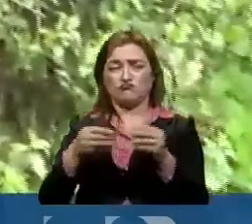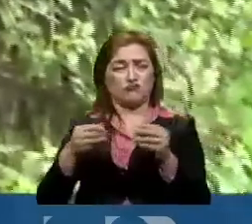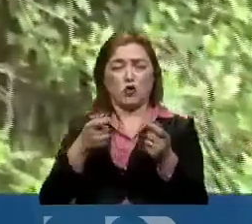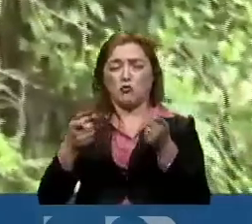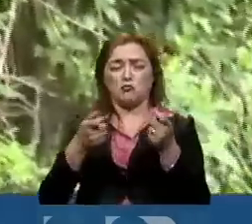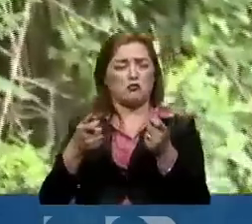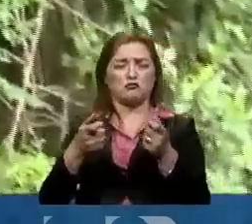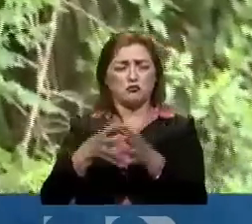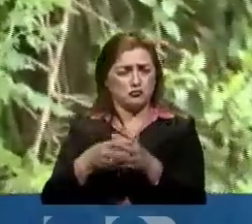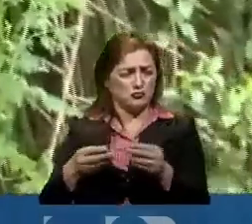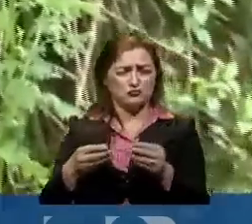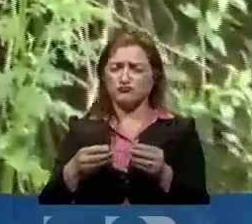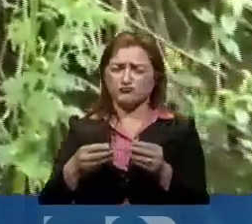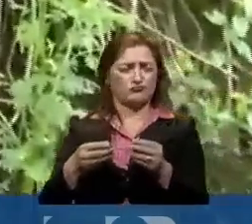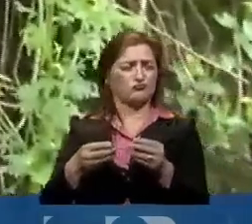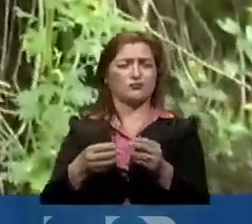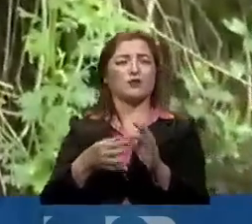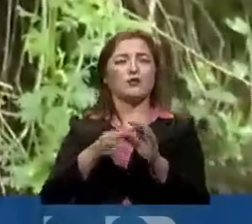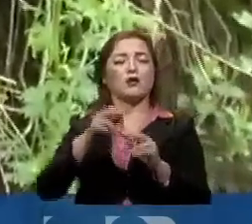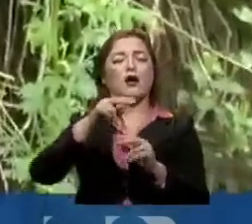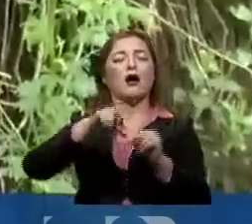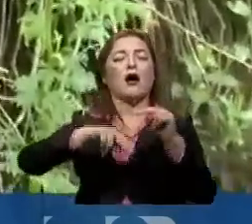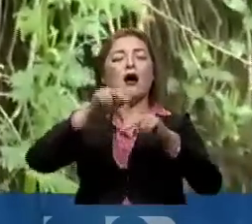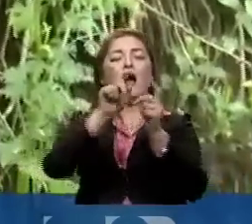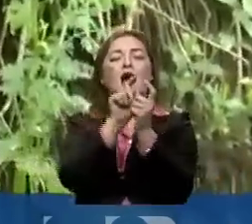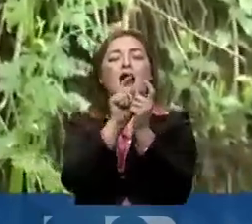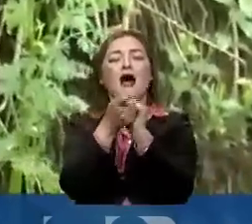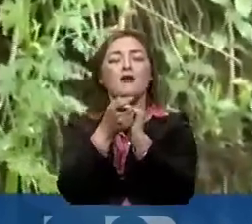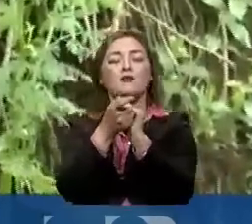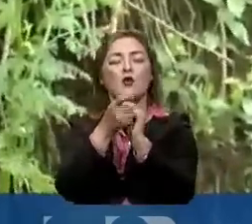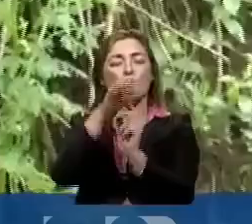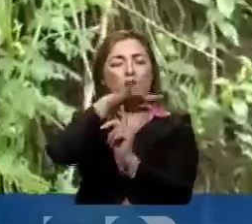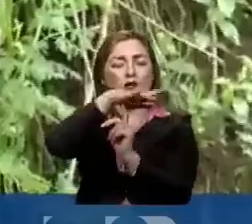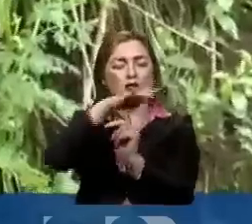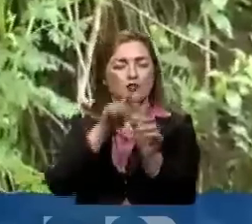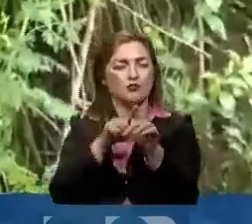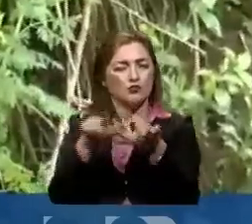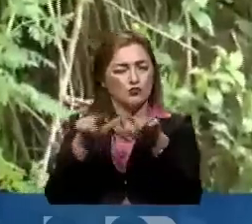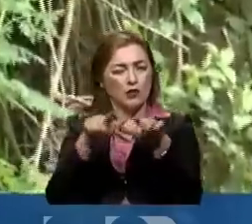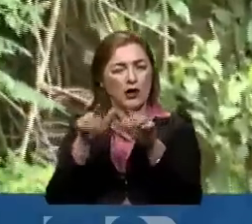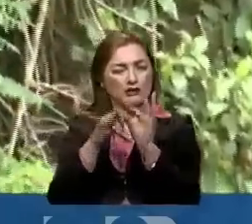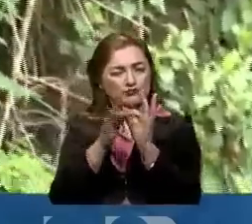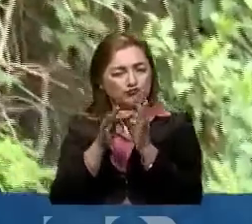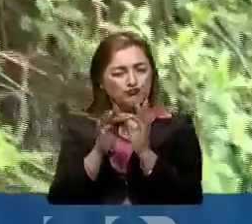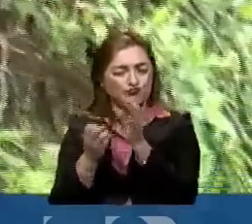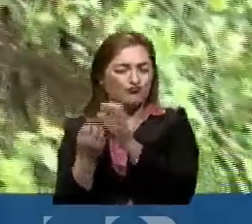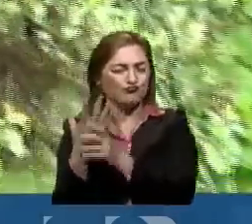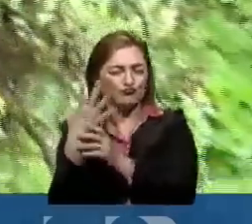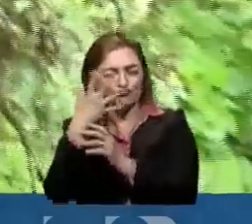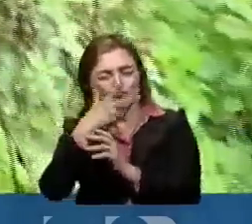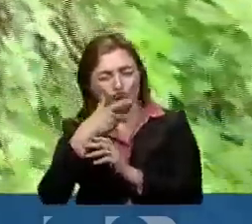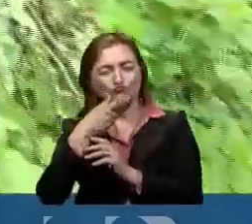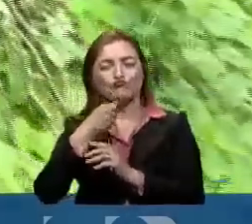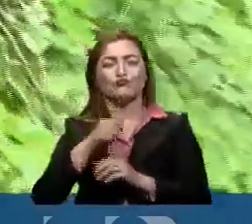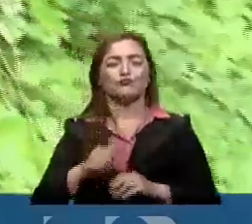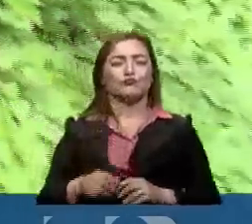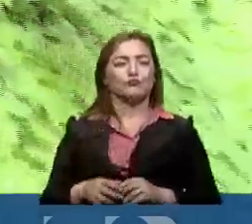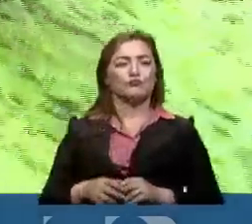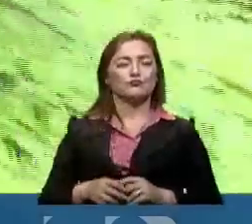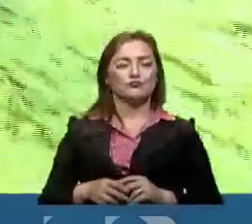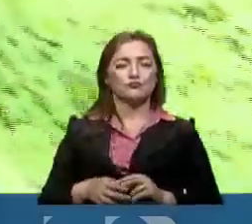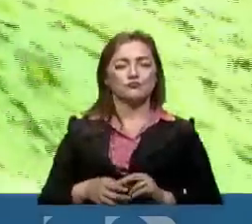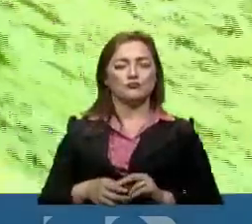Aquí se debe hacer una intervención contundente, un rescate del sitio, una intervención situacional